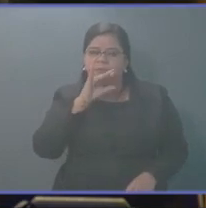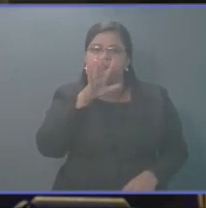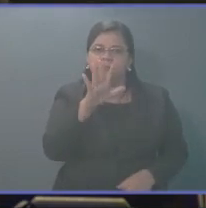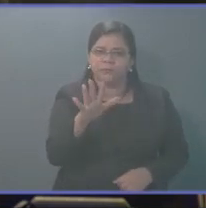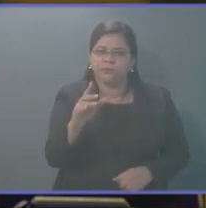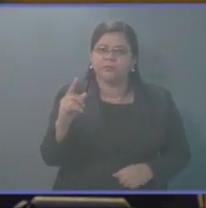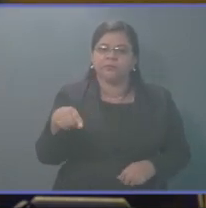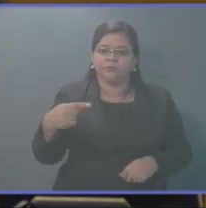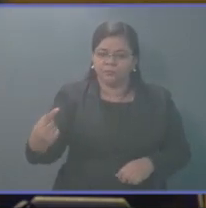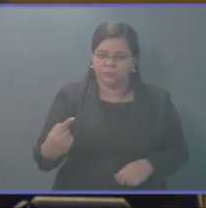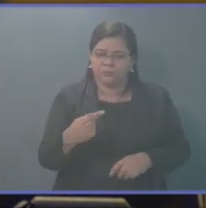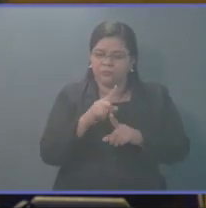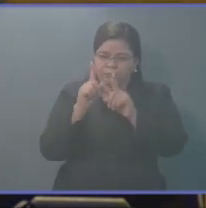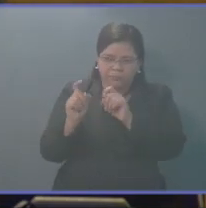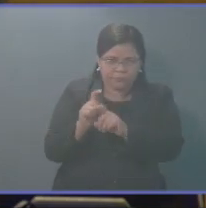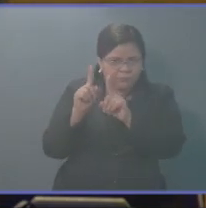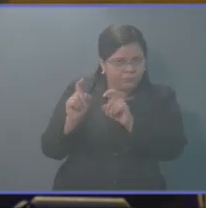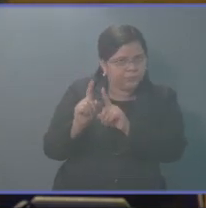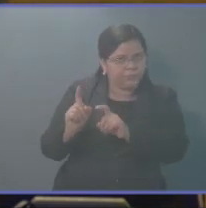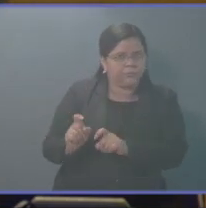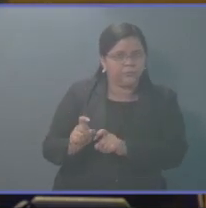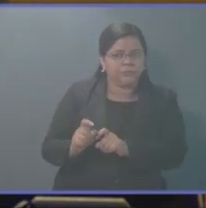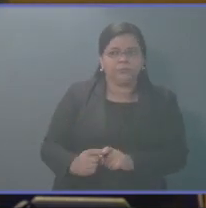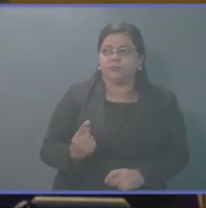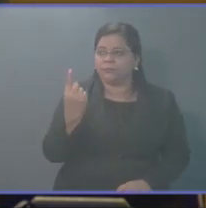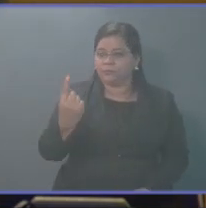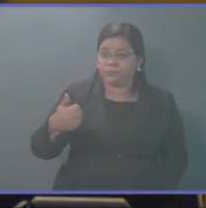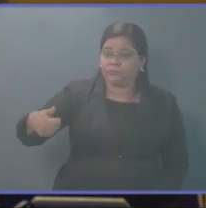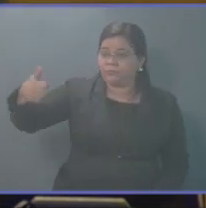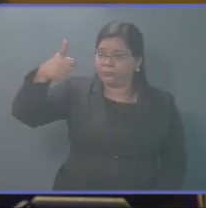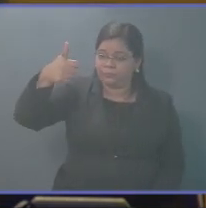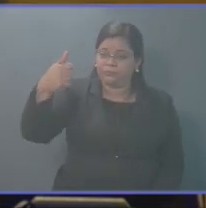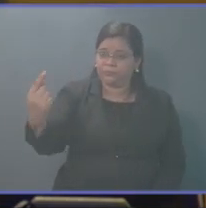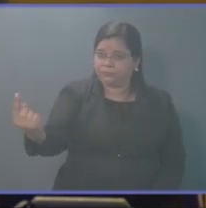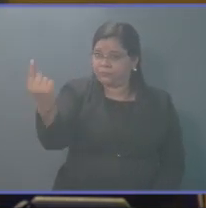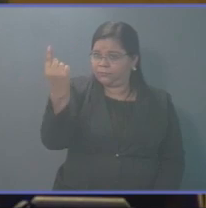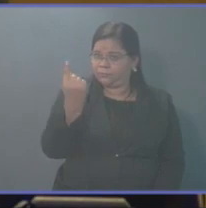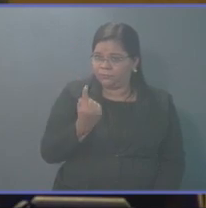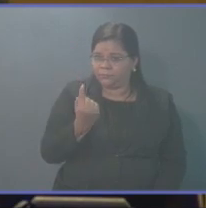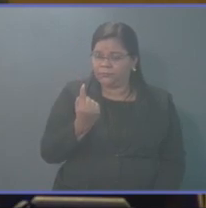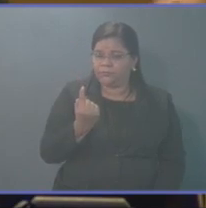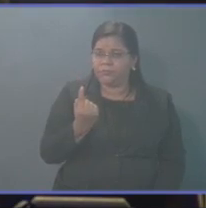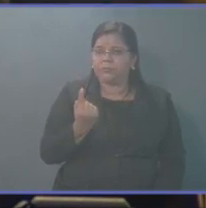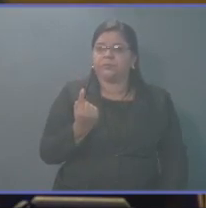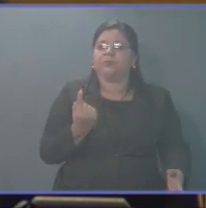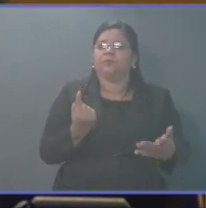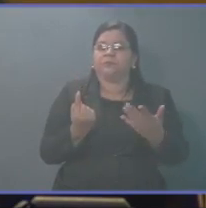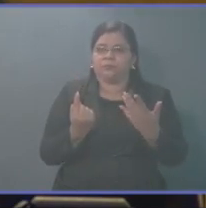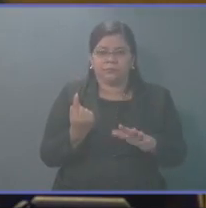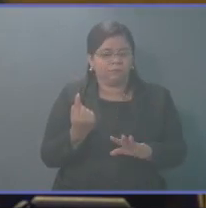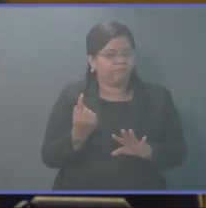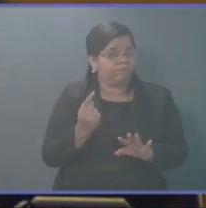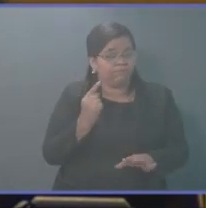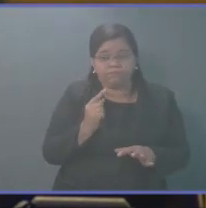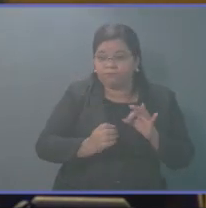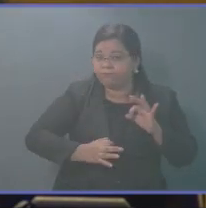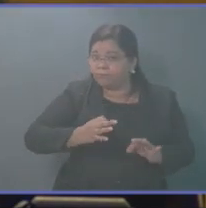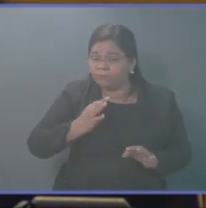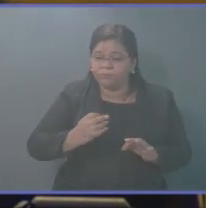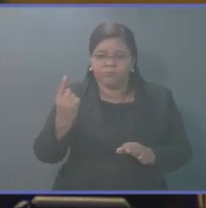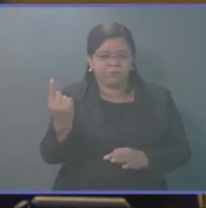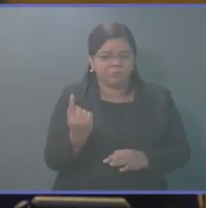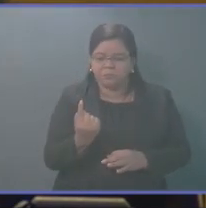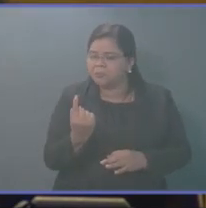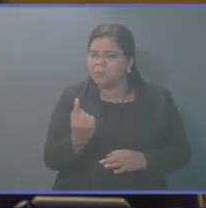interpelaciones que se les hicieren. Los funcionarios llamados a la interpelación que sin justa causa se negaren